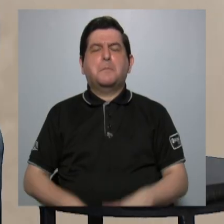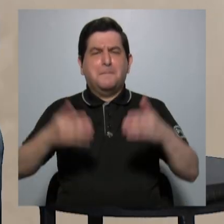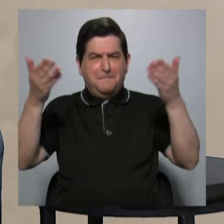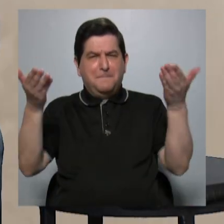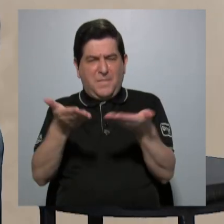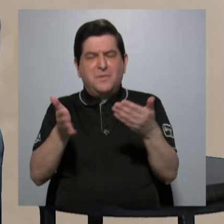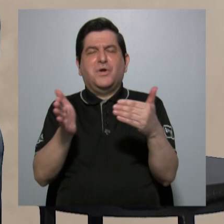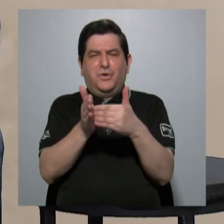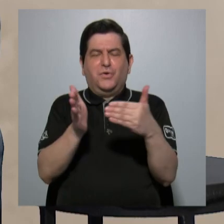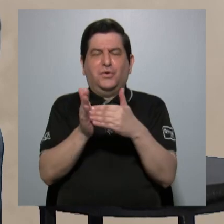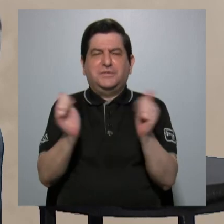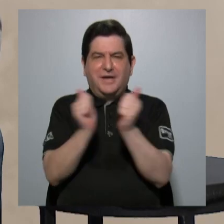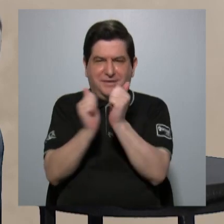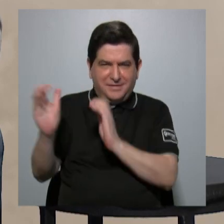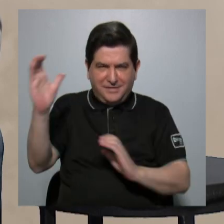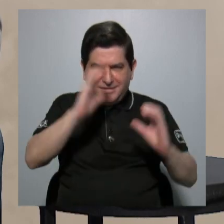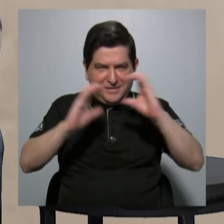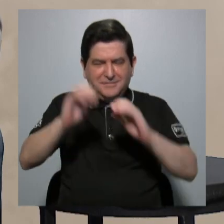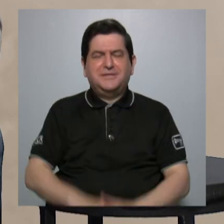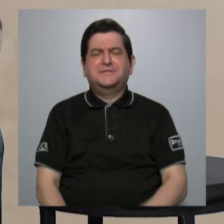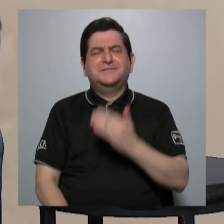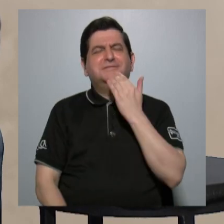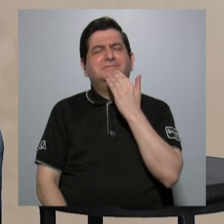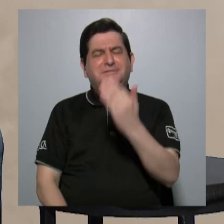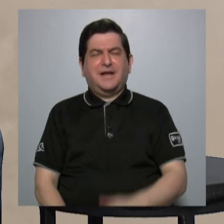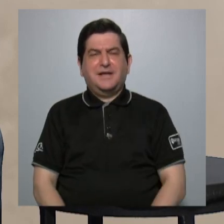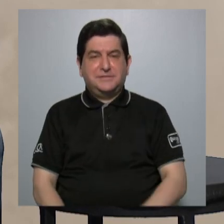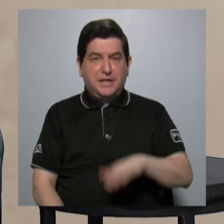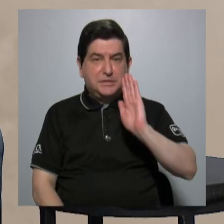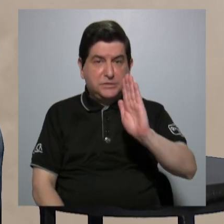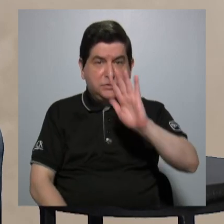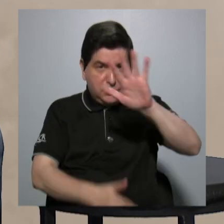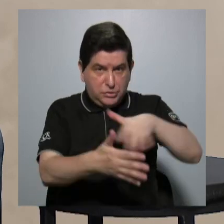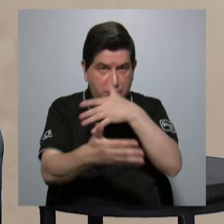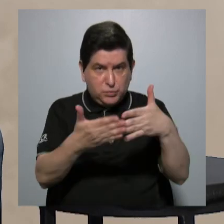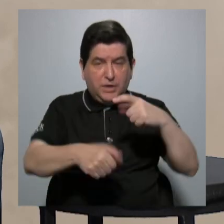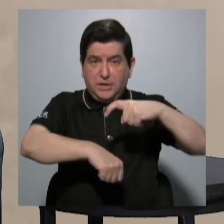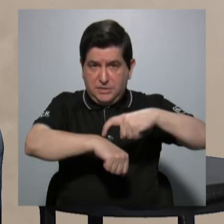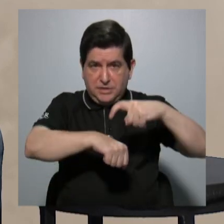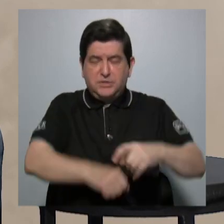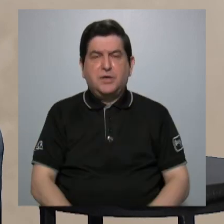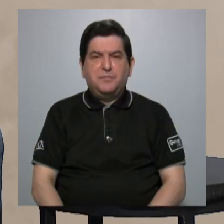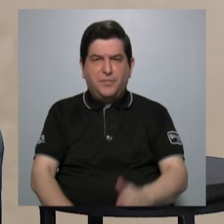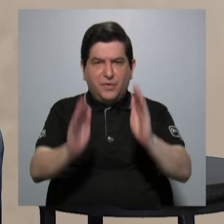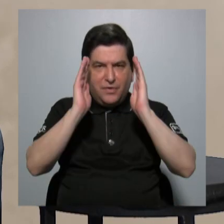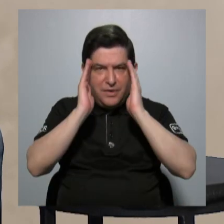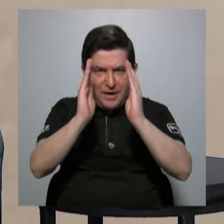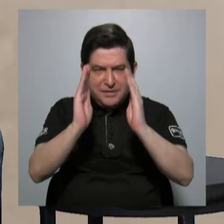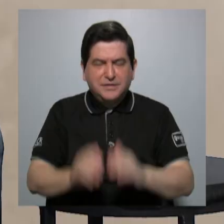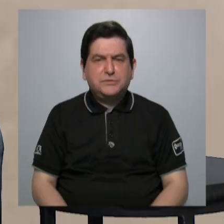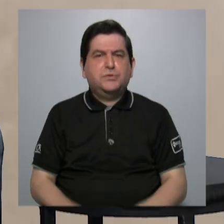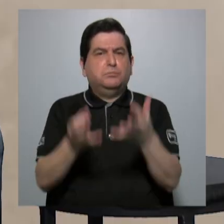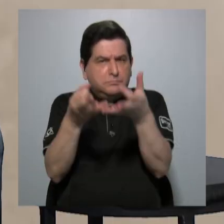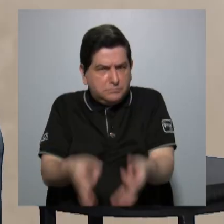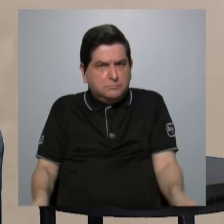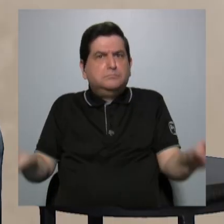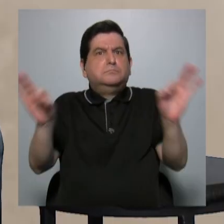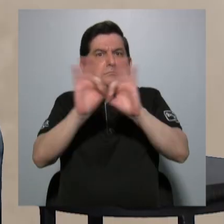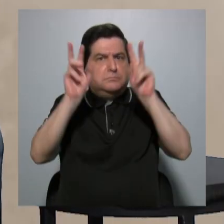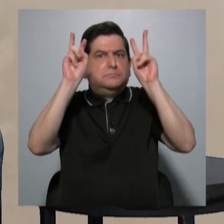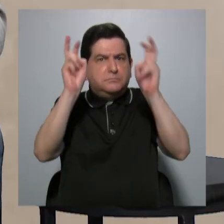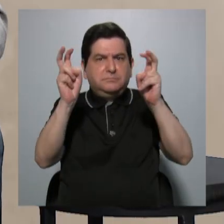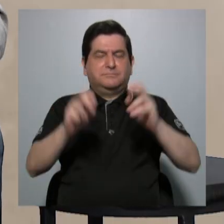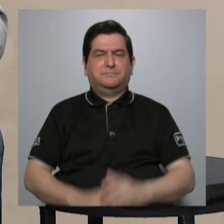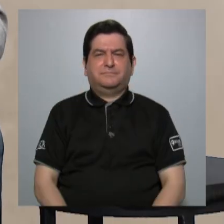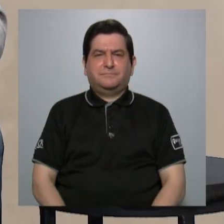Roberto, bienvenido una vez más a Conciencia. Muchísimas gracias por apartarse su agenda para atender este tan